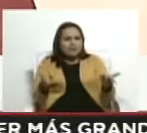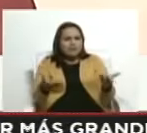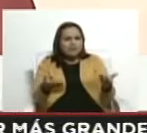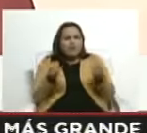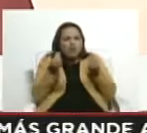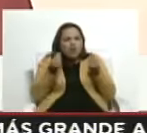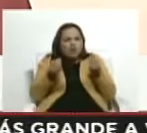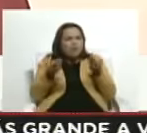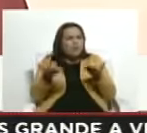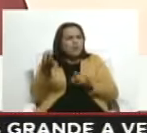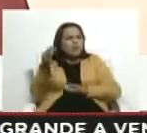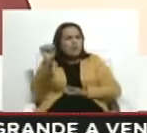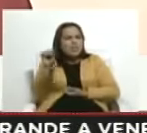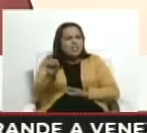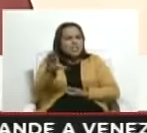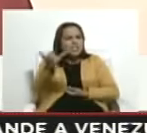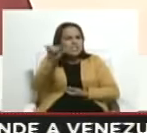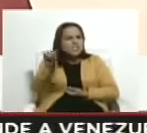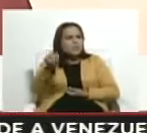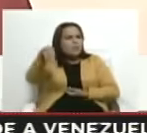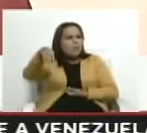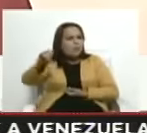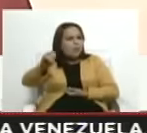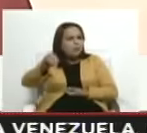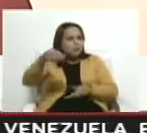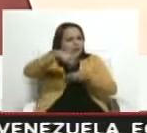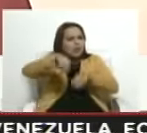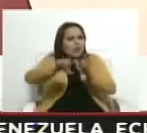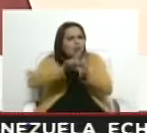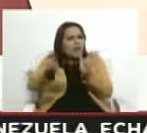Esequibo? Alguien que diga.